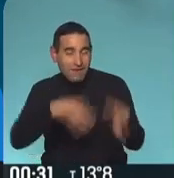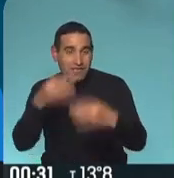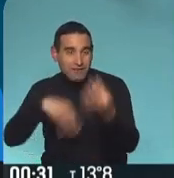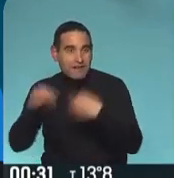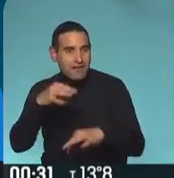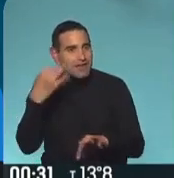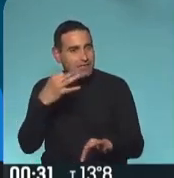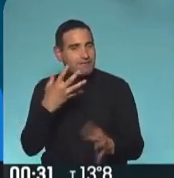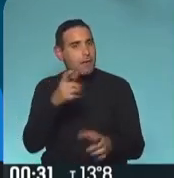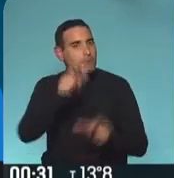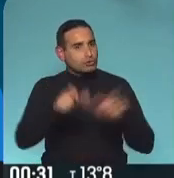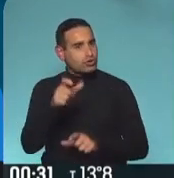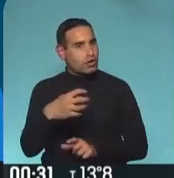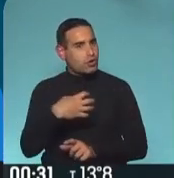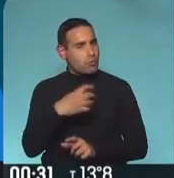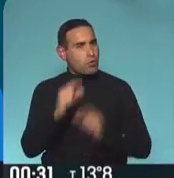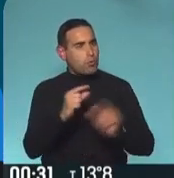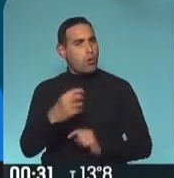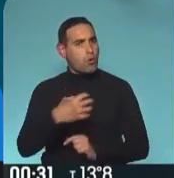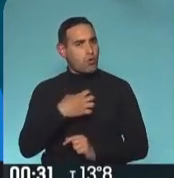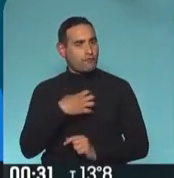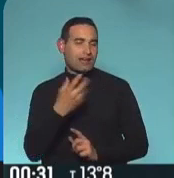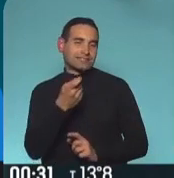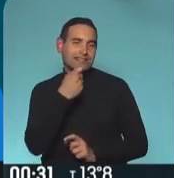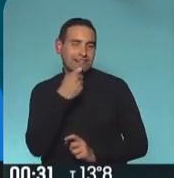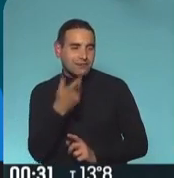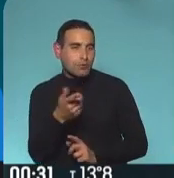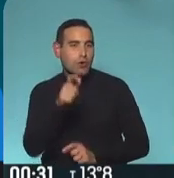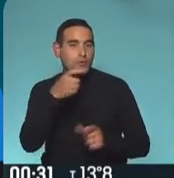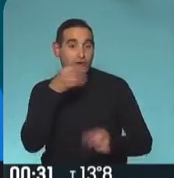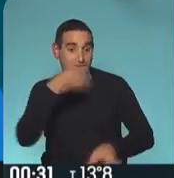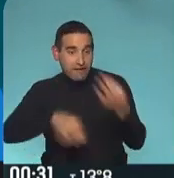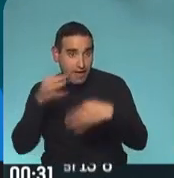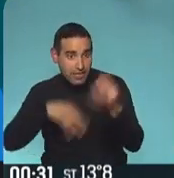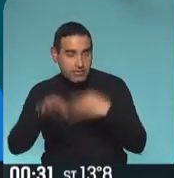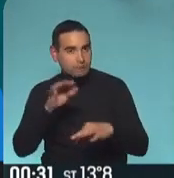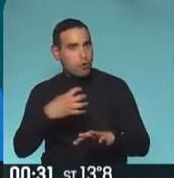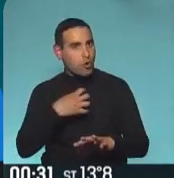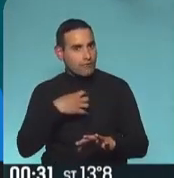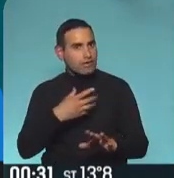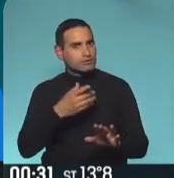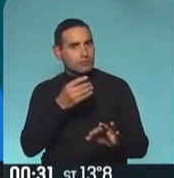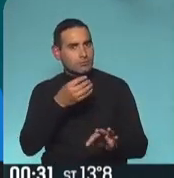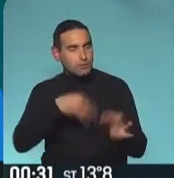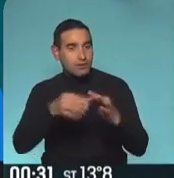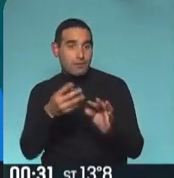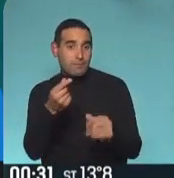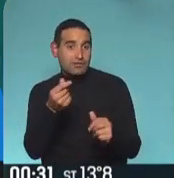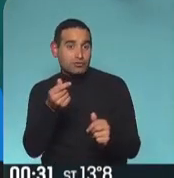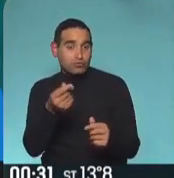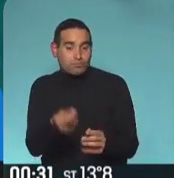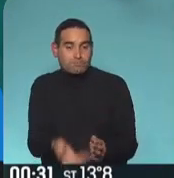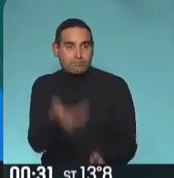todo confianza a los emprendedores y a los vendedores ujú. para que puedan no trasladar